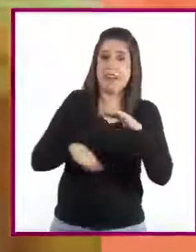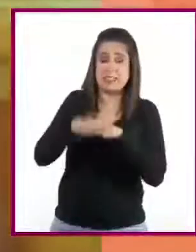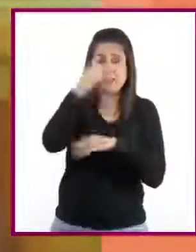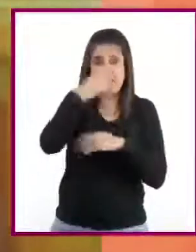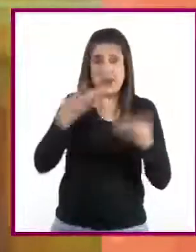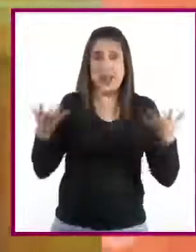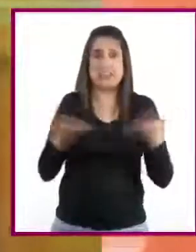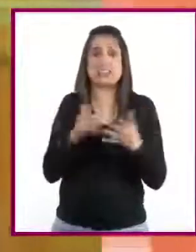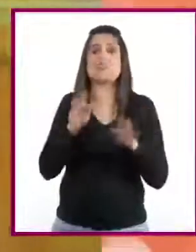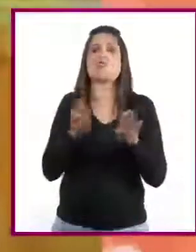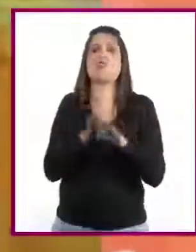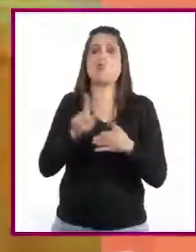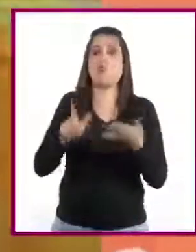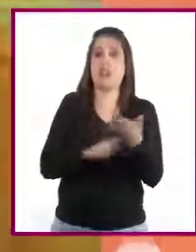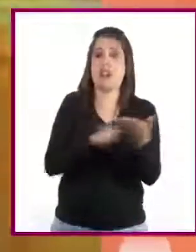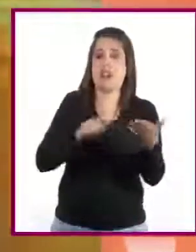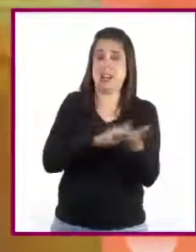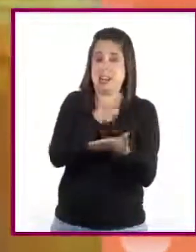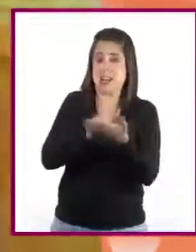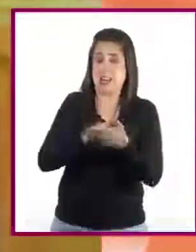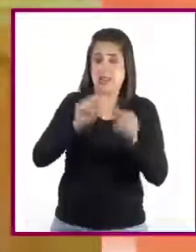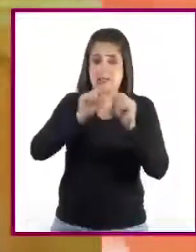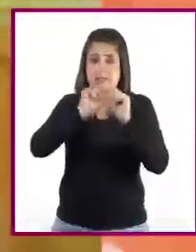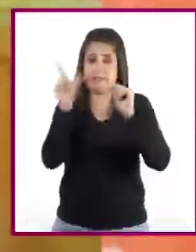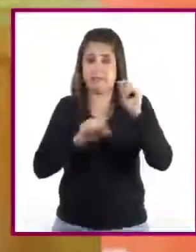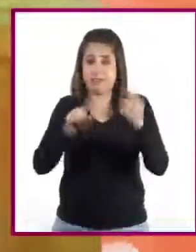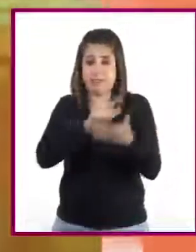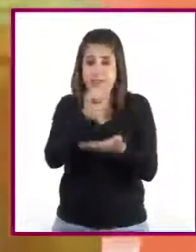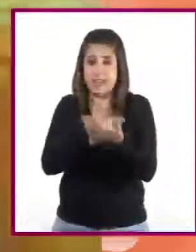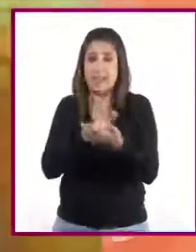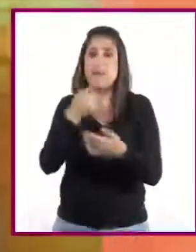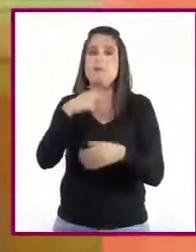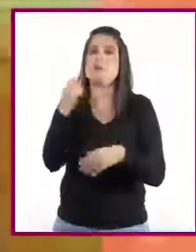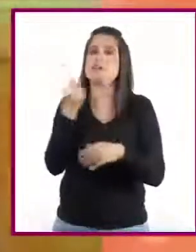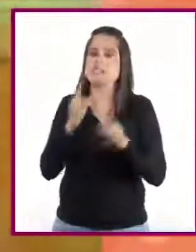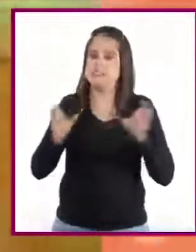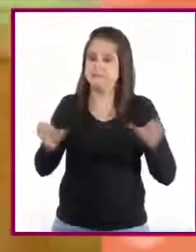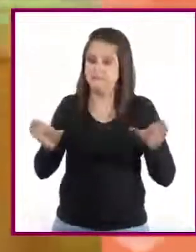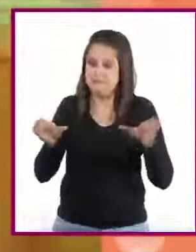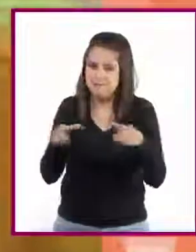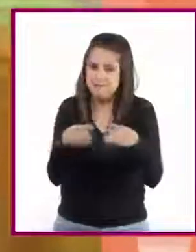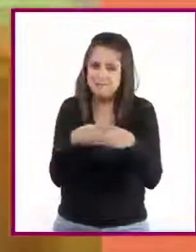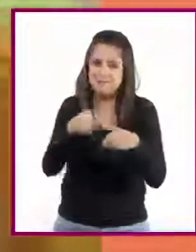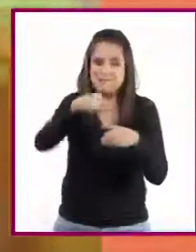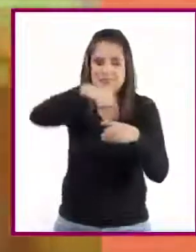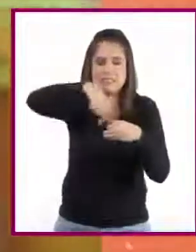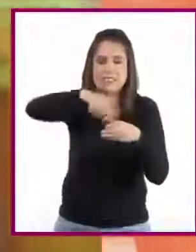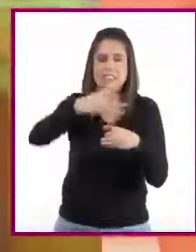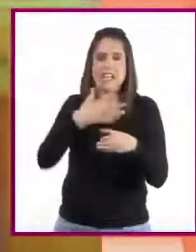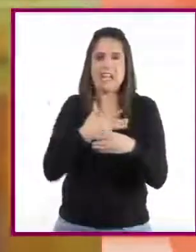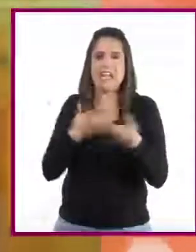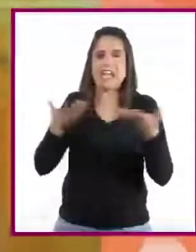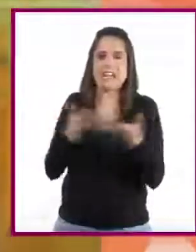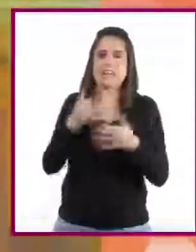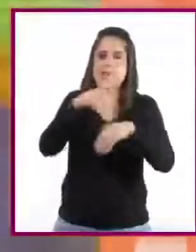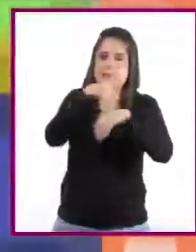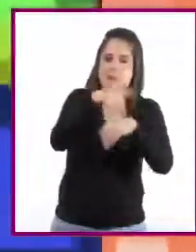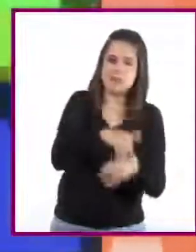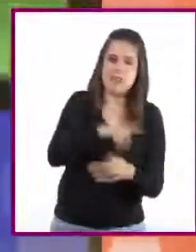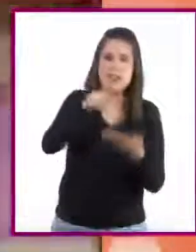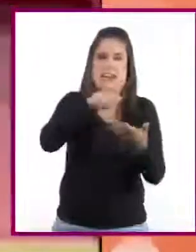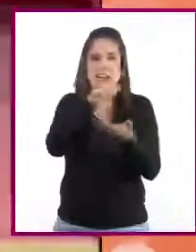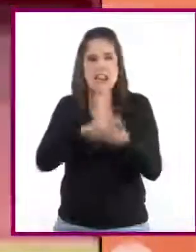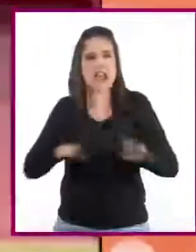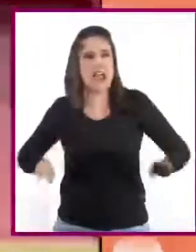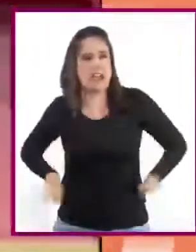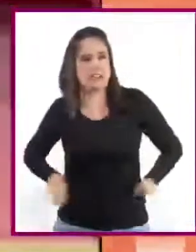ser un Estado de Derecho, pero que necesitamos un conjunto también de prácticas que se vean todos los días, de disposiciones, de